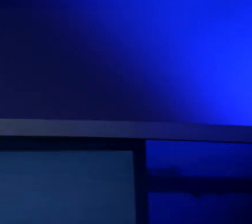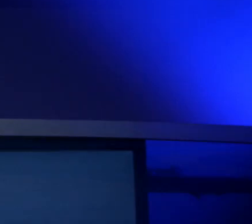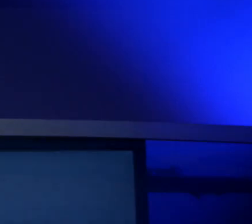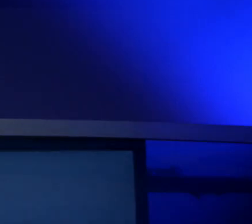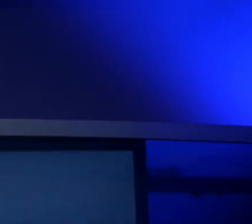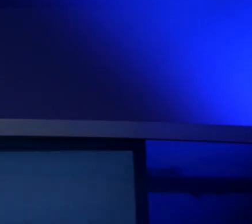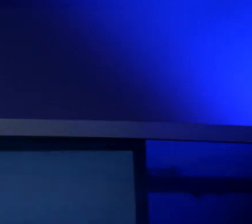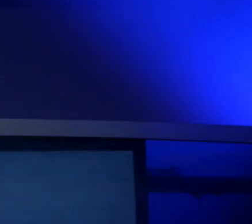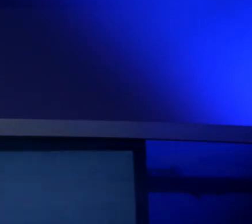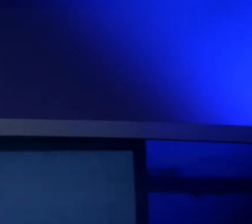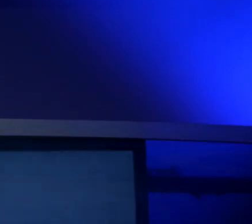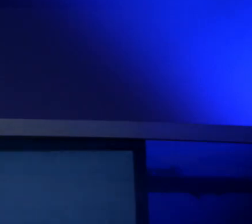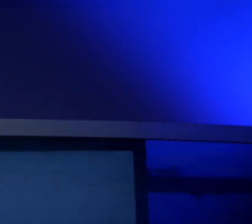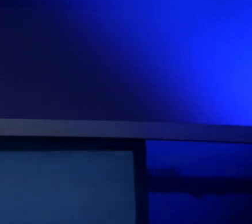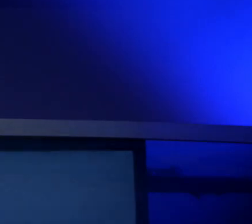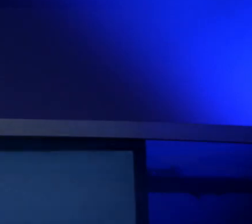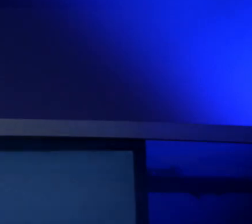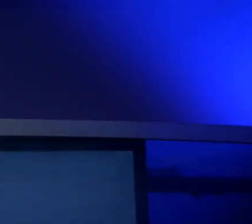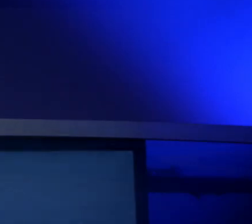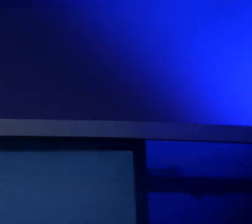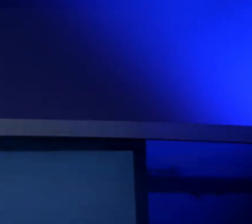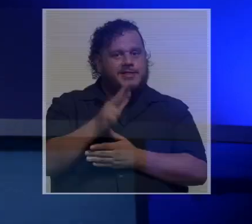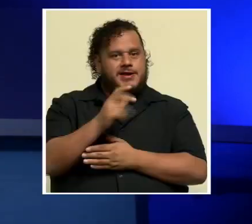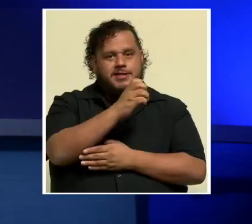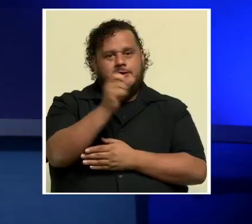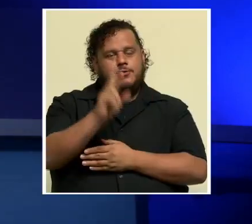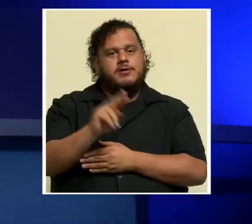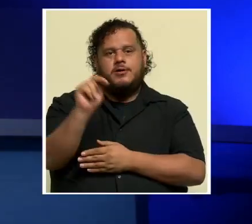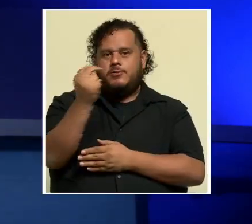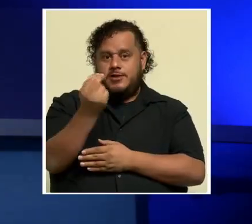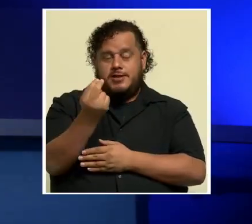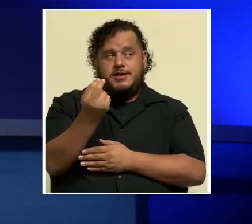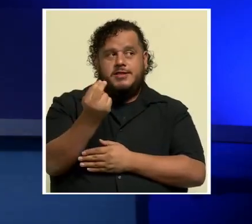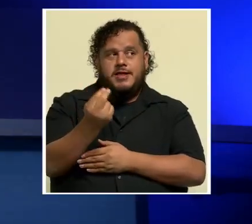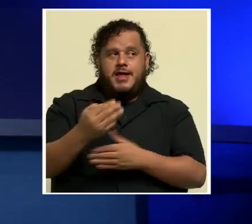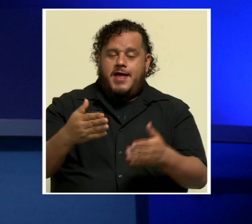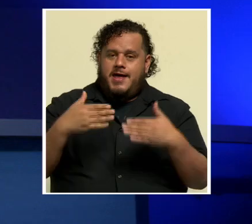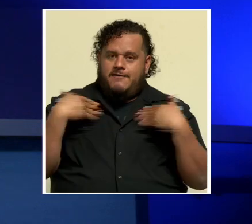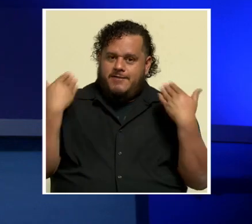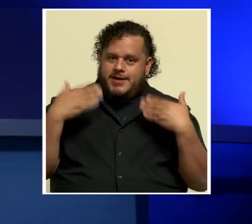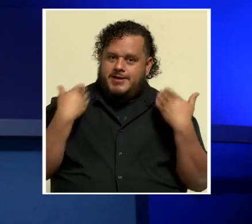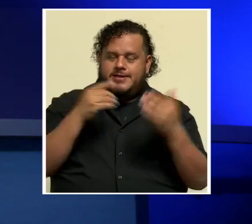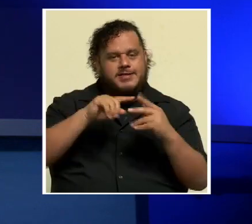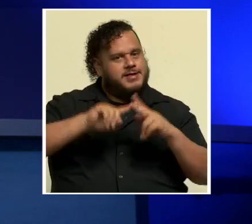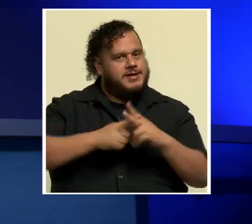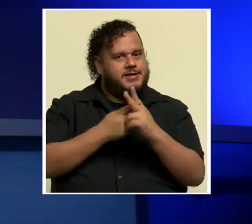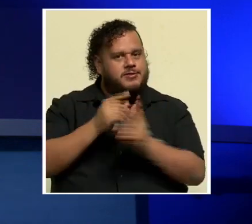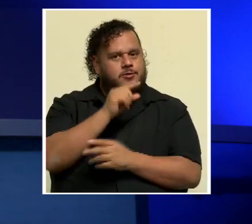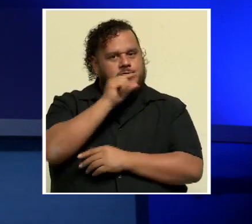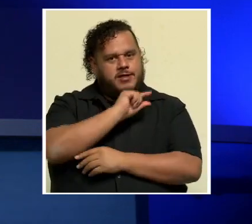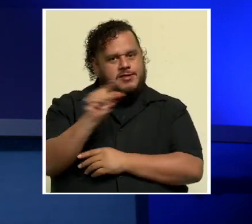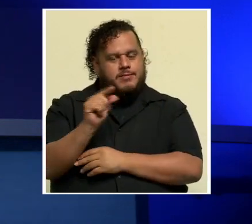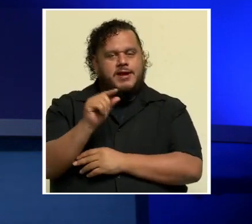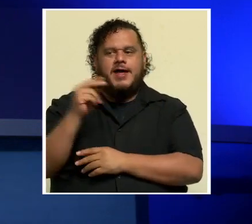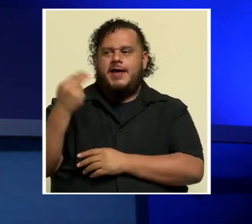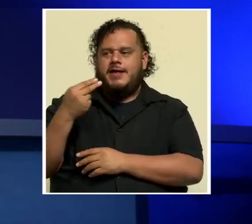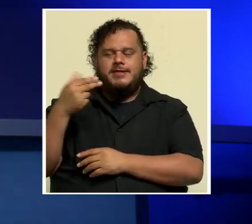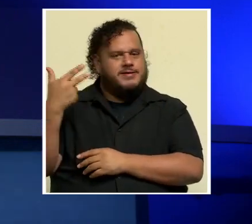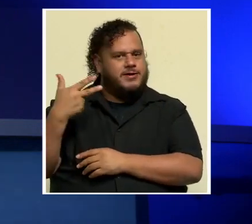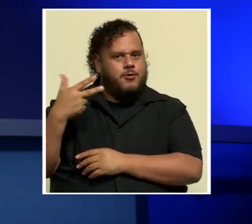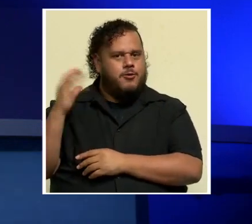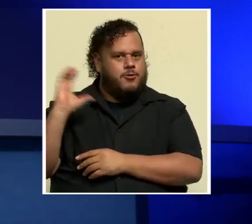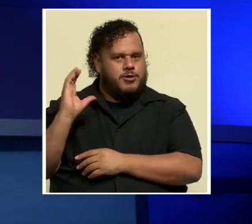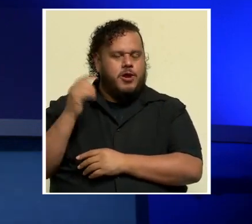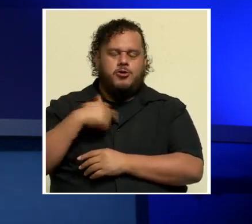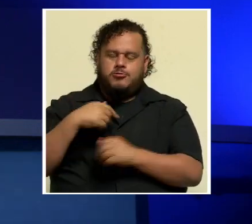¿qué tal? Buenas noches, bienvenidos a la edición estelar de 13 Costa Rica Noticias. Feliz inicio de semana. Eisa Chacón Cordero les saluda y estaré con